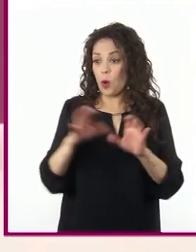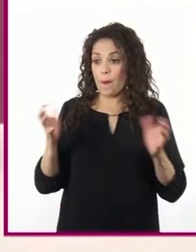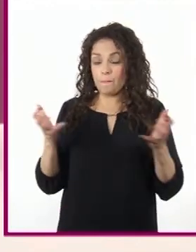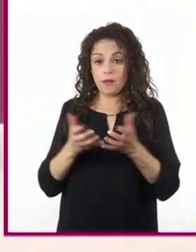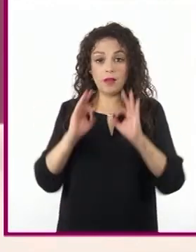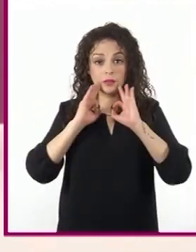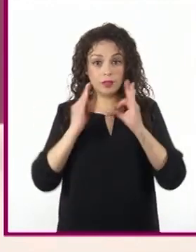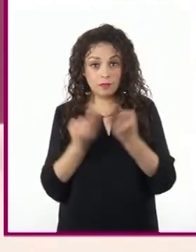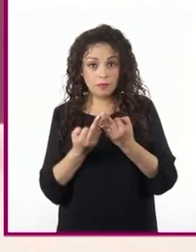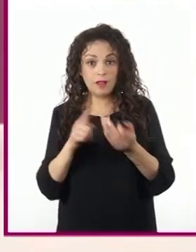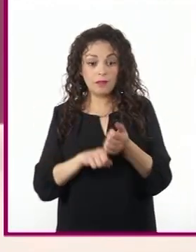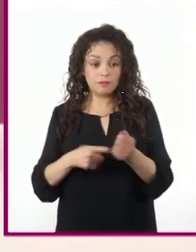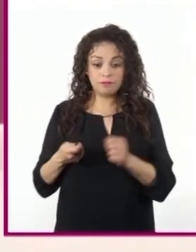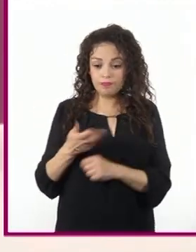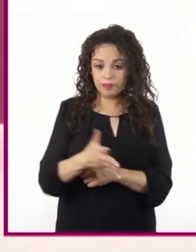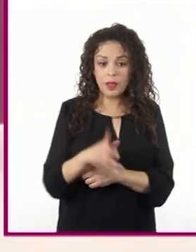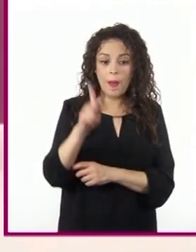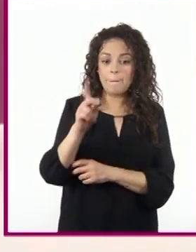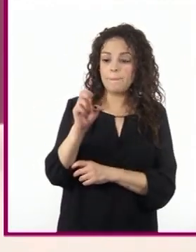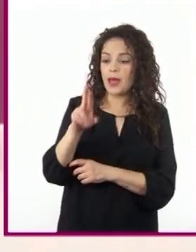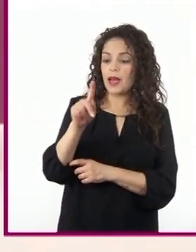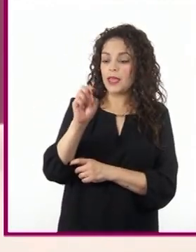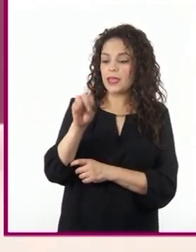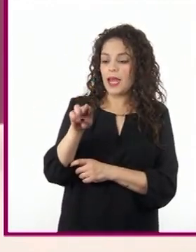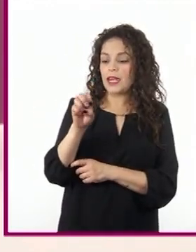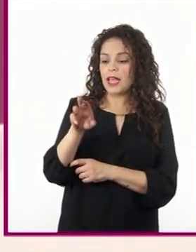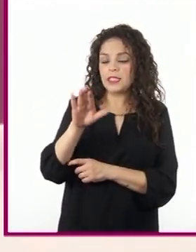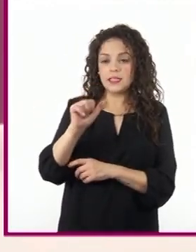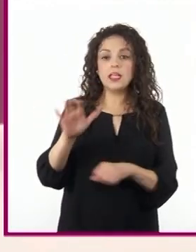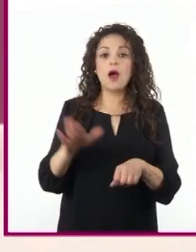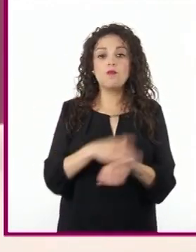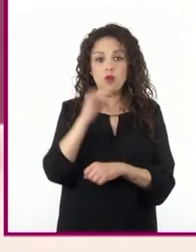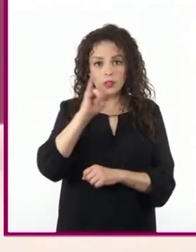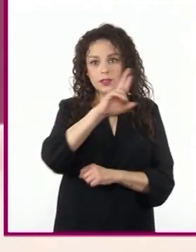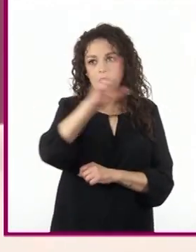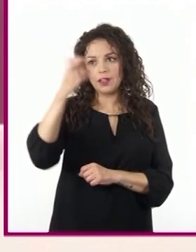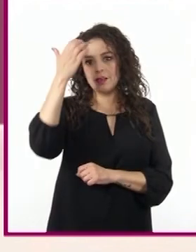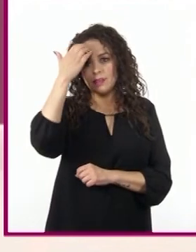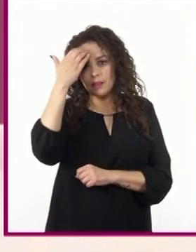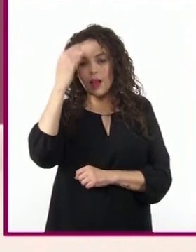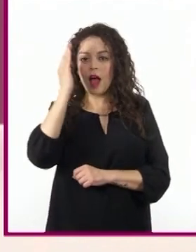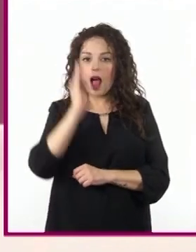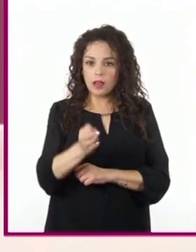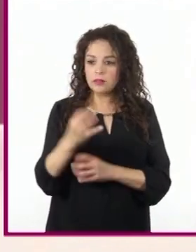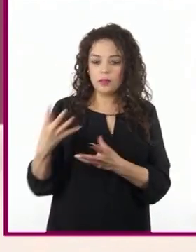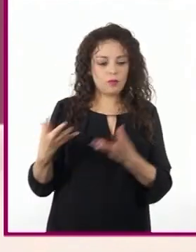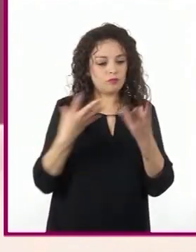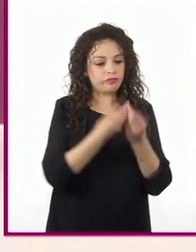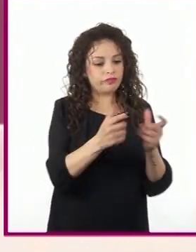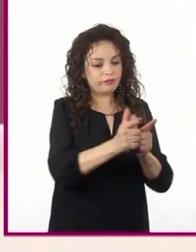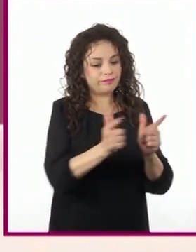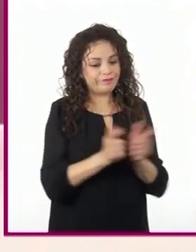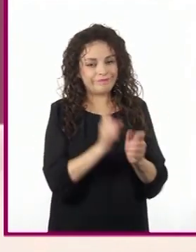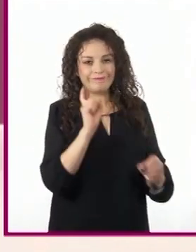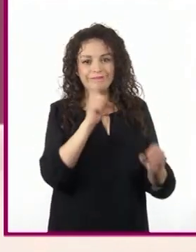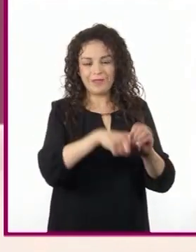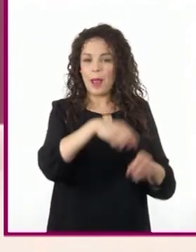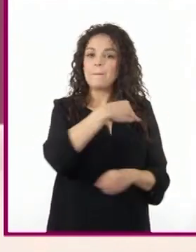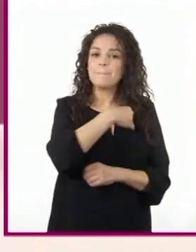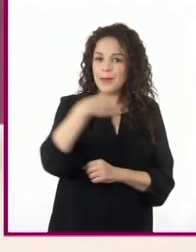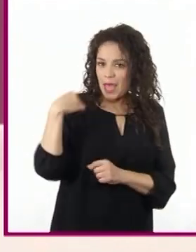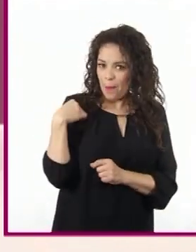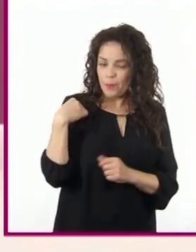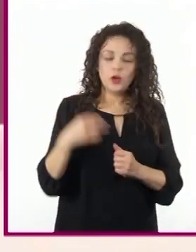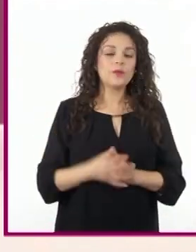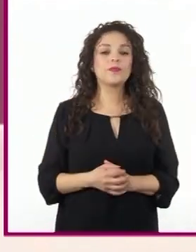de pertenencia, porque sus miembros se sienten reconocidos y aceptados como integrantes. Existen varios